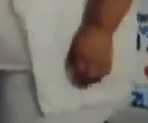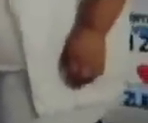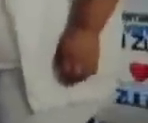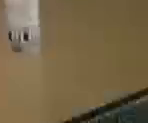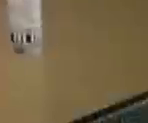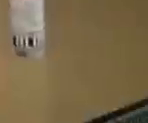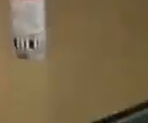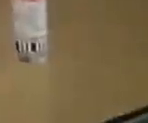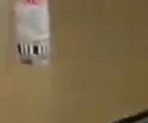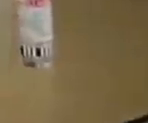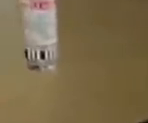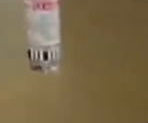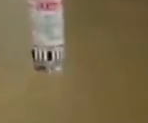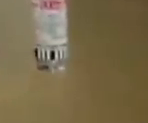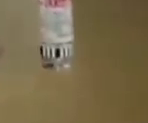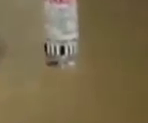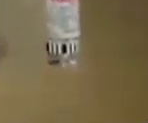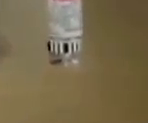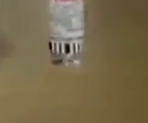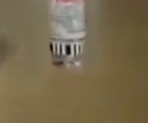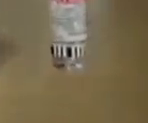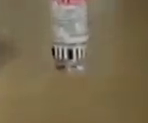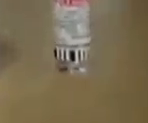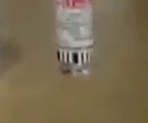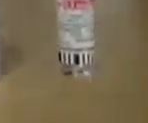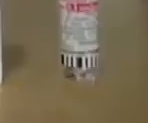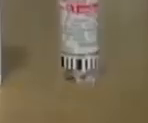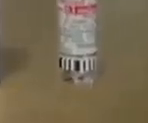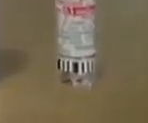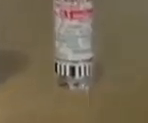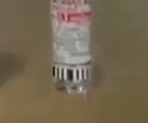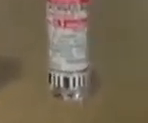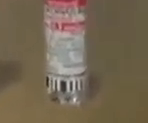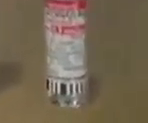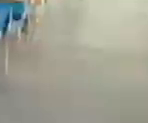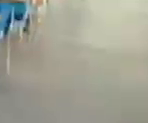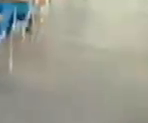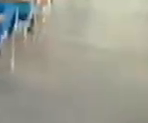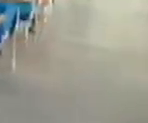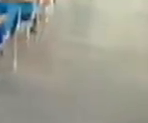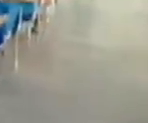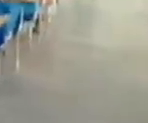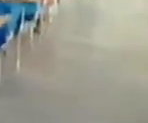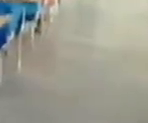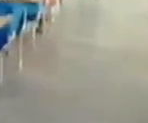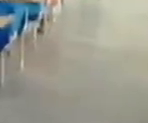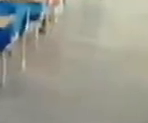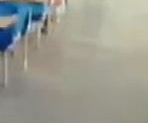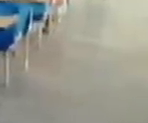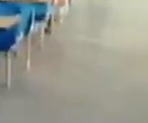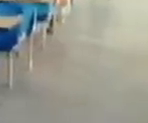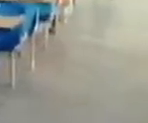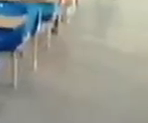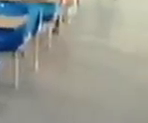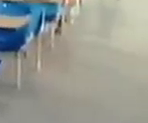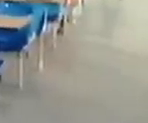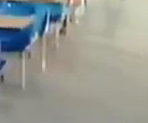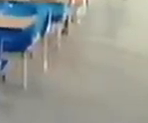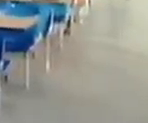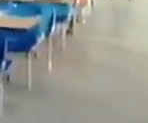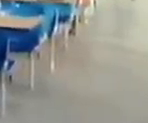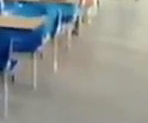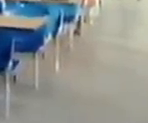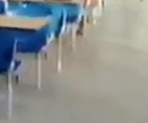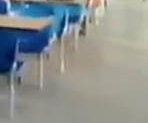vacuna Sputnik V, que ya llegó al país. Le quiero hacer saber al pueblo zuliano de que el gobierno nacional y el gobierno